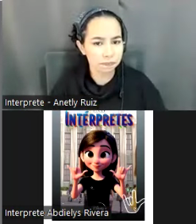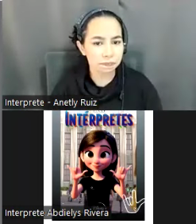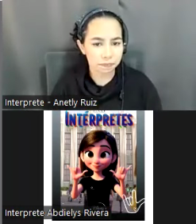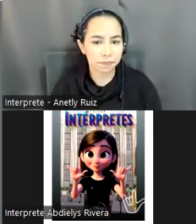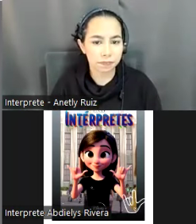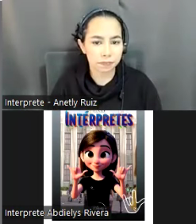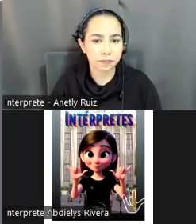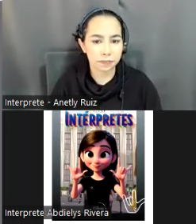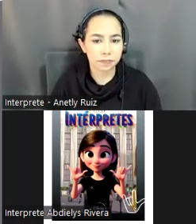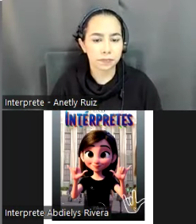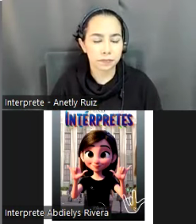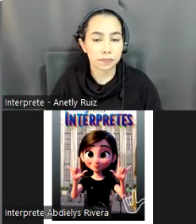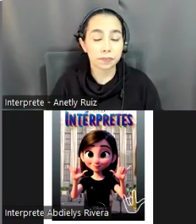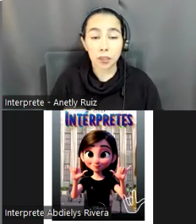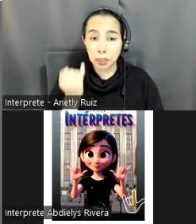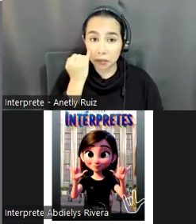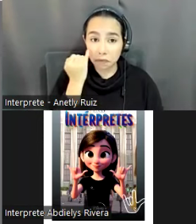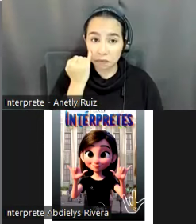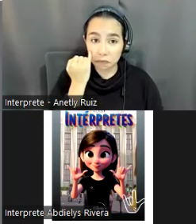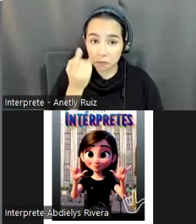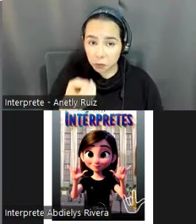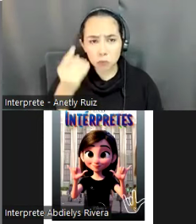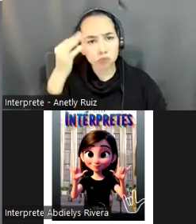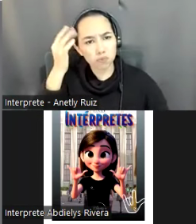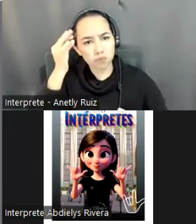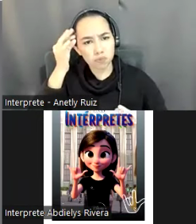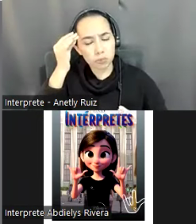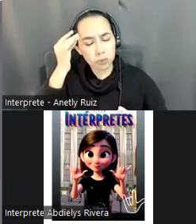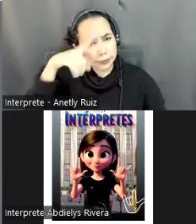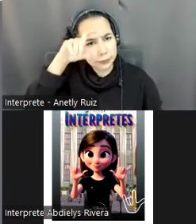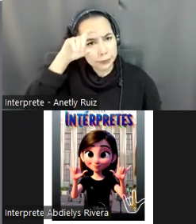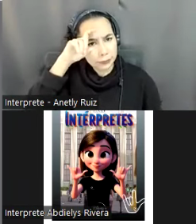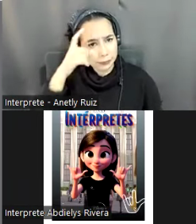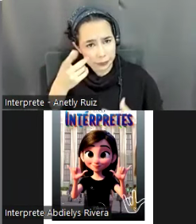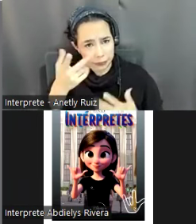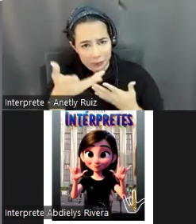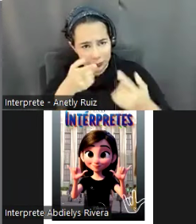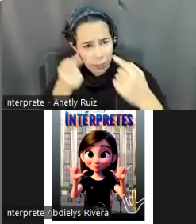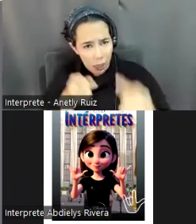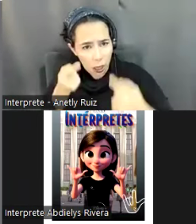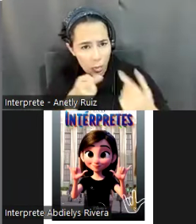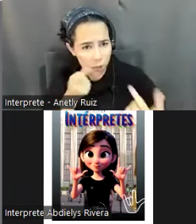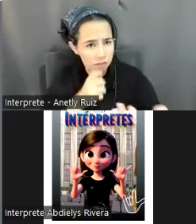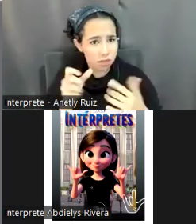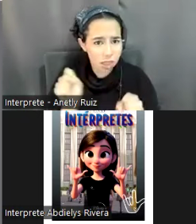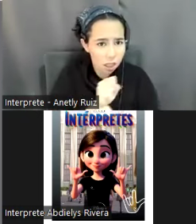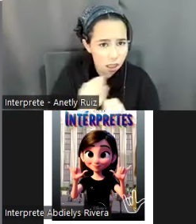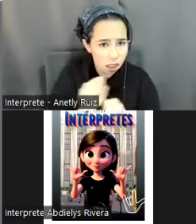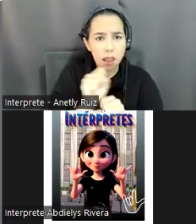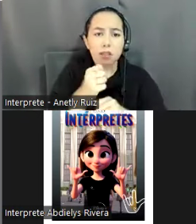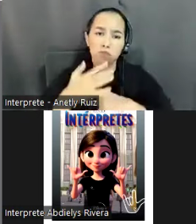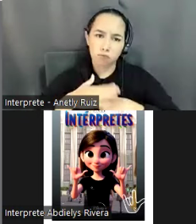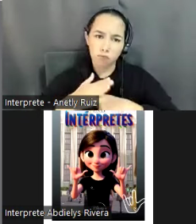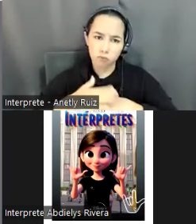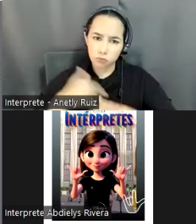incluidas. De tener alguna duda o algún problema con responder lo que es la preprueba, pueden indicarnos a través del chat para brindarles